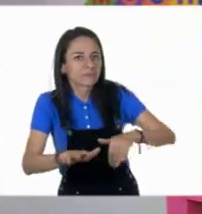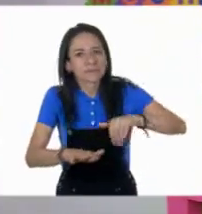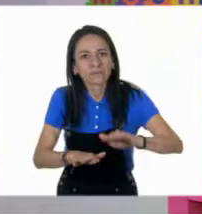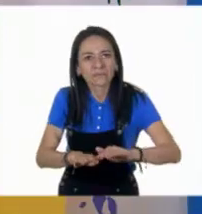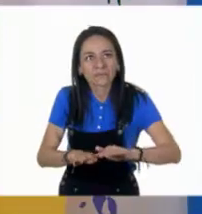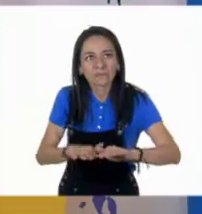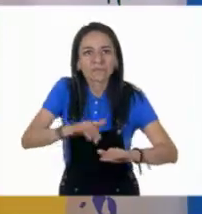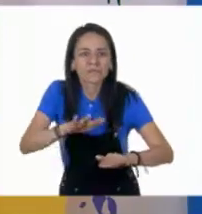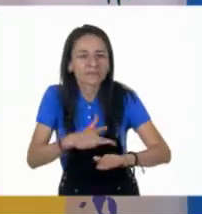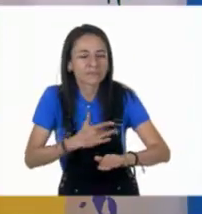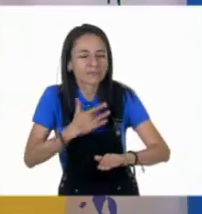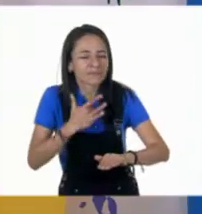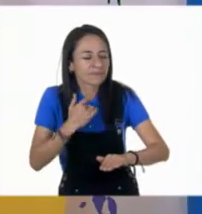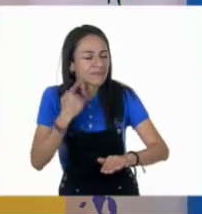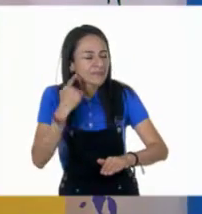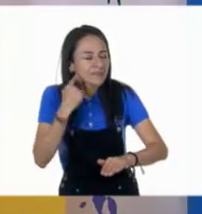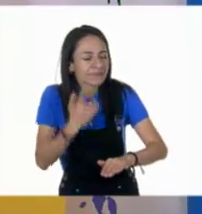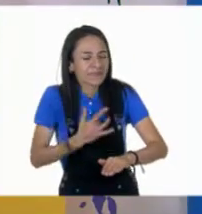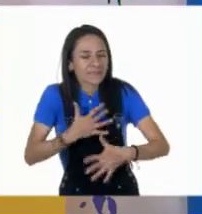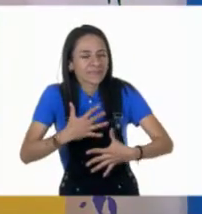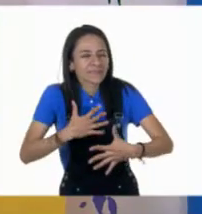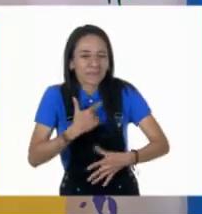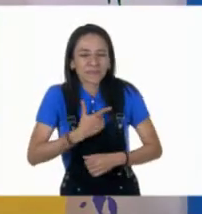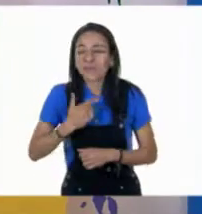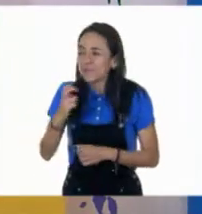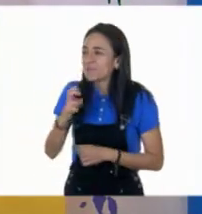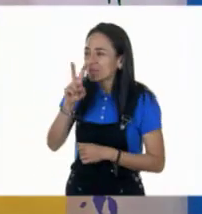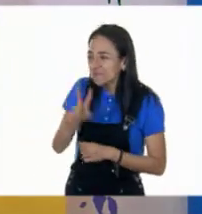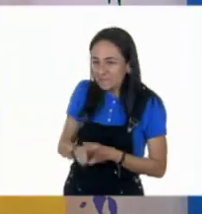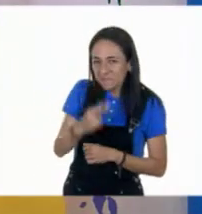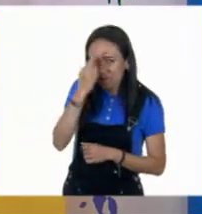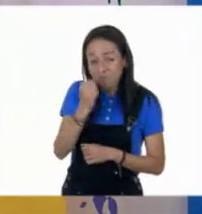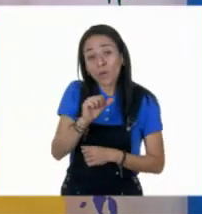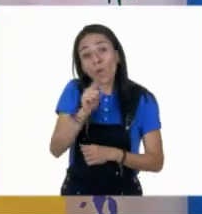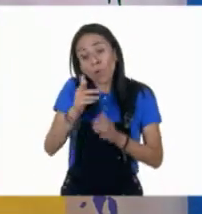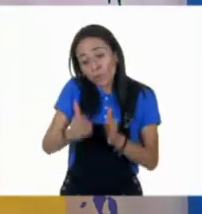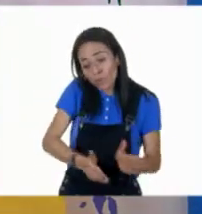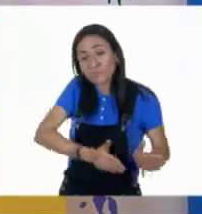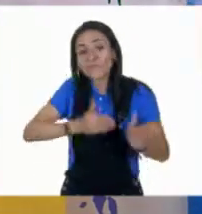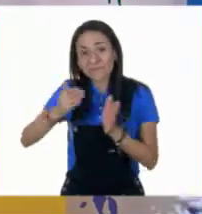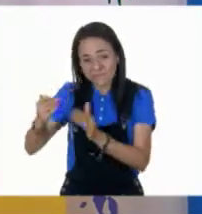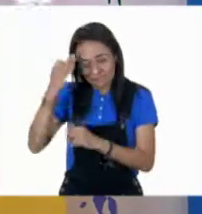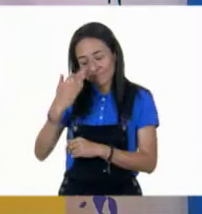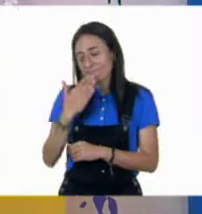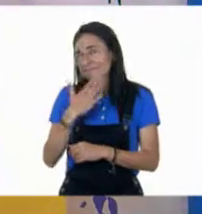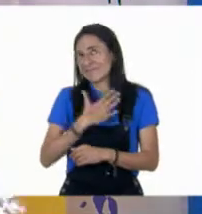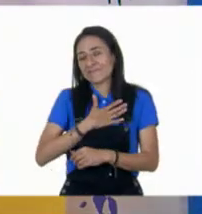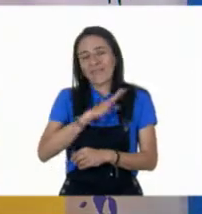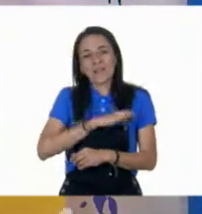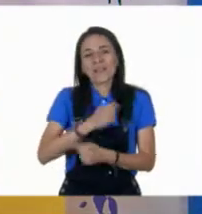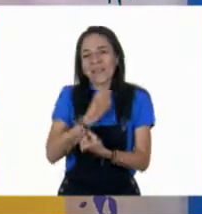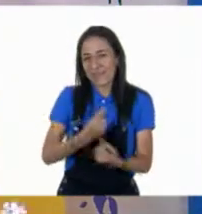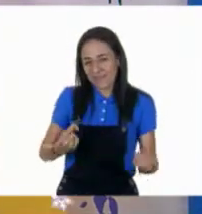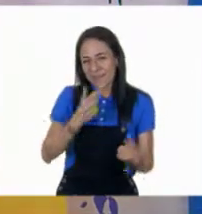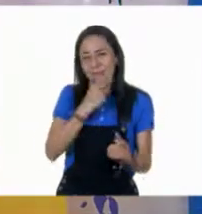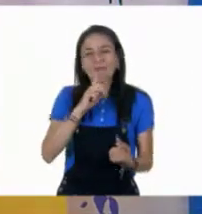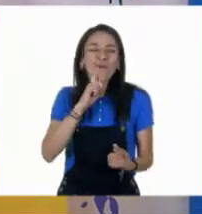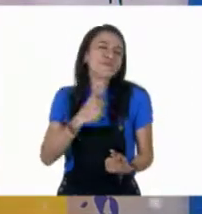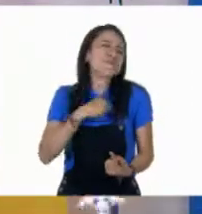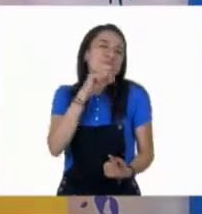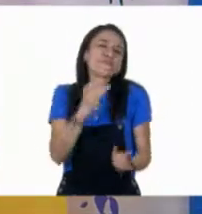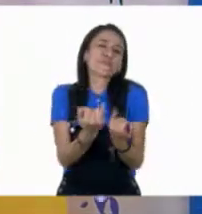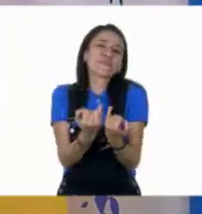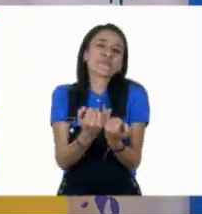agradable. Y de ahí nos vamos a una época favorita de muchas de las niñas y niños y por supuesto la mía, el invierno. El